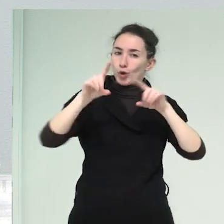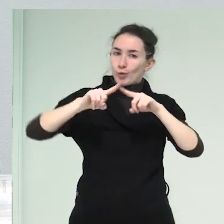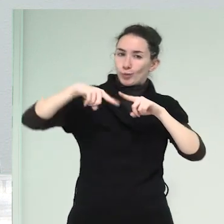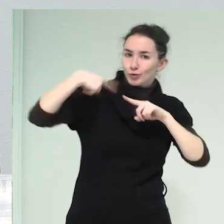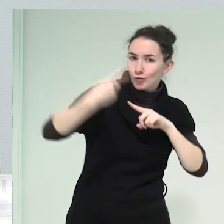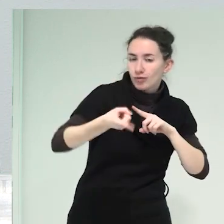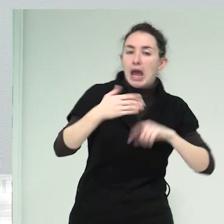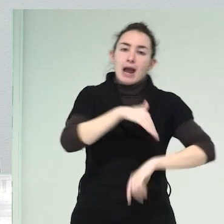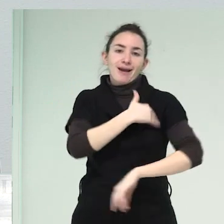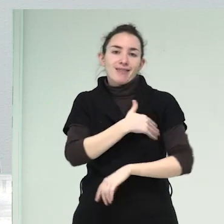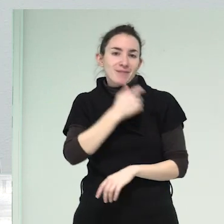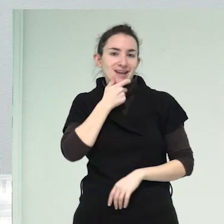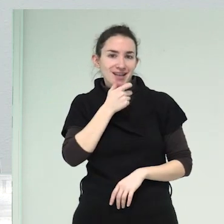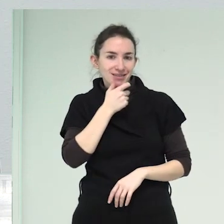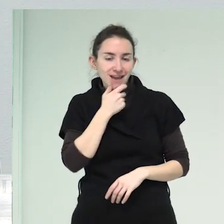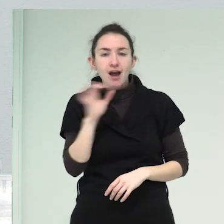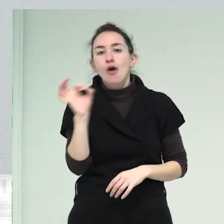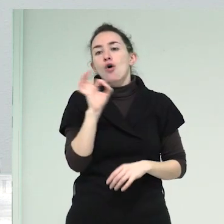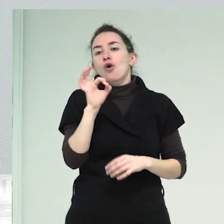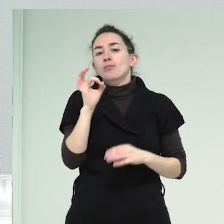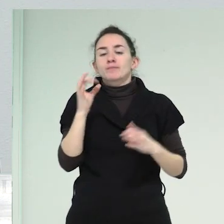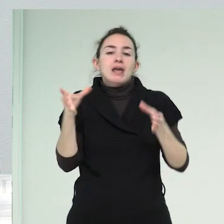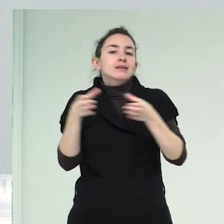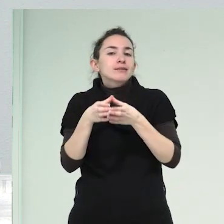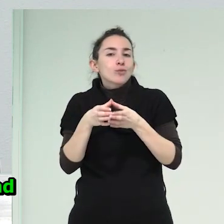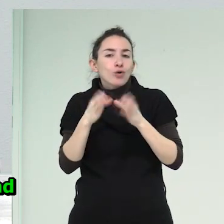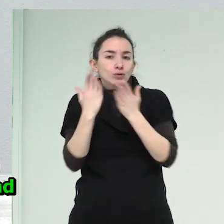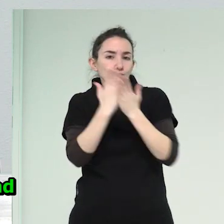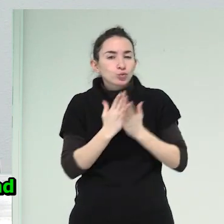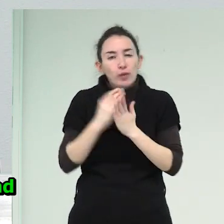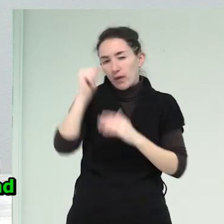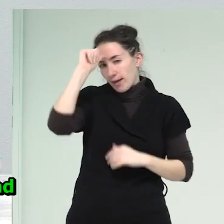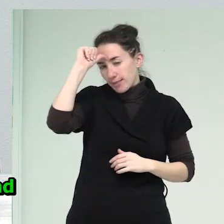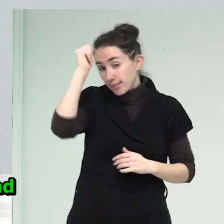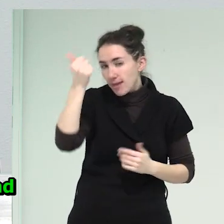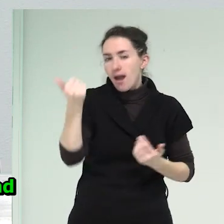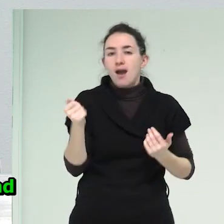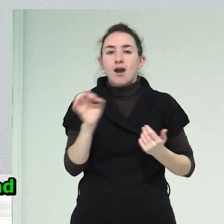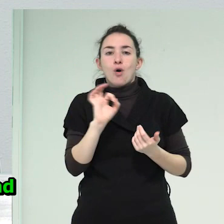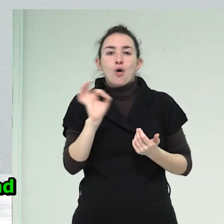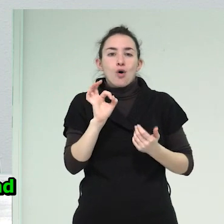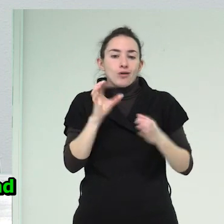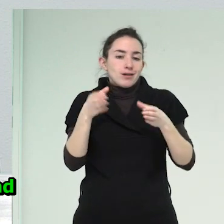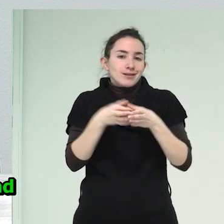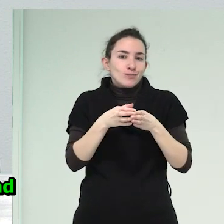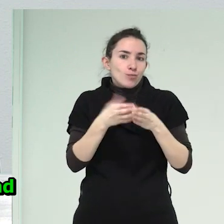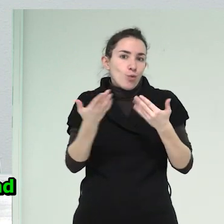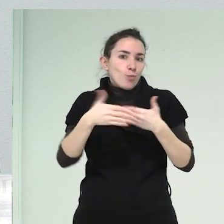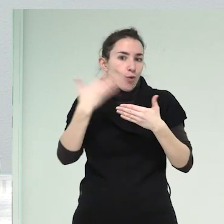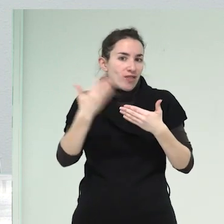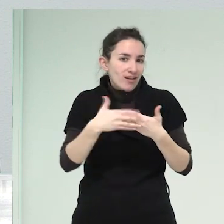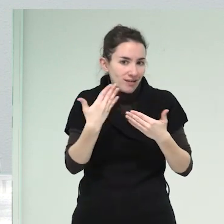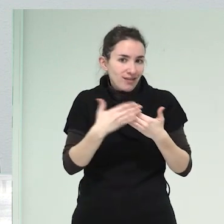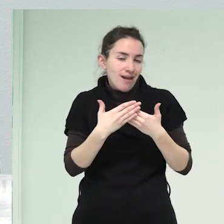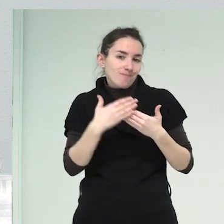Anglosajona, del grupo de estudios de subalternidad de la India, de la crítica modernidad-colonialidad de América